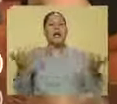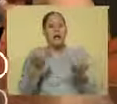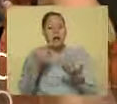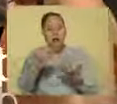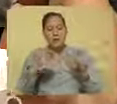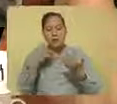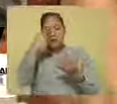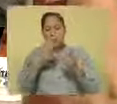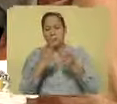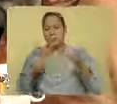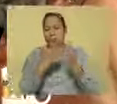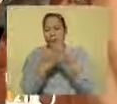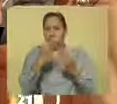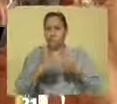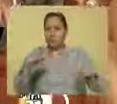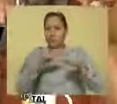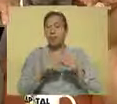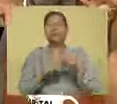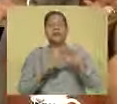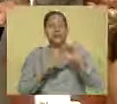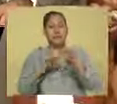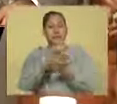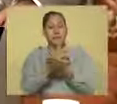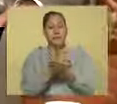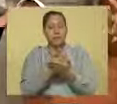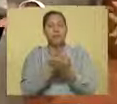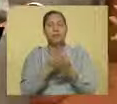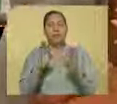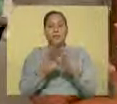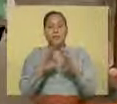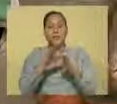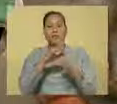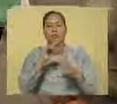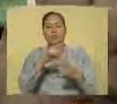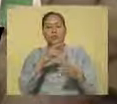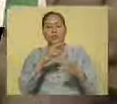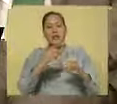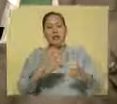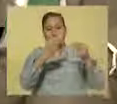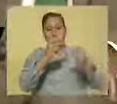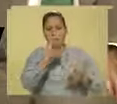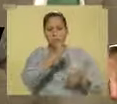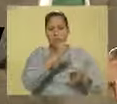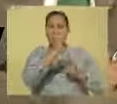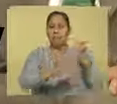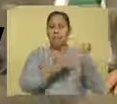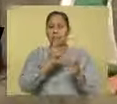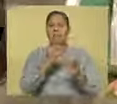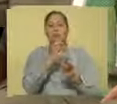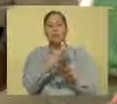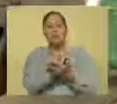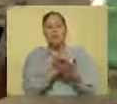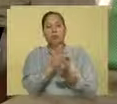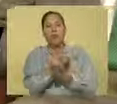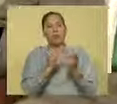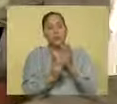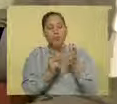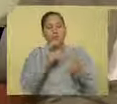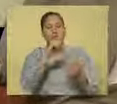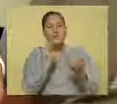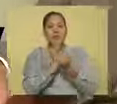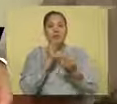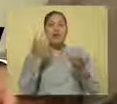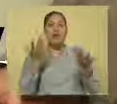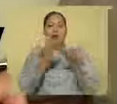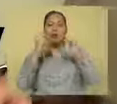acciones para el desarrollo social. Así es, el programa de conversión social otorga financiamiento a proyectos y promueve a través de